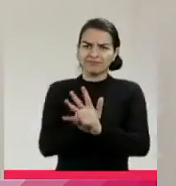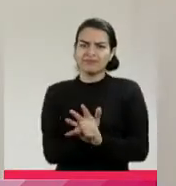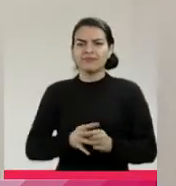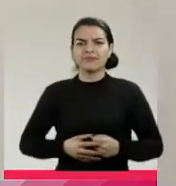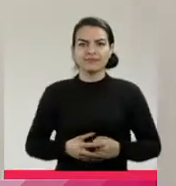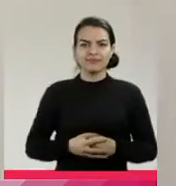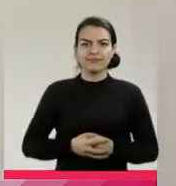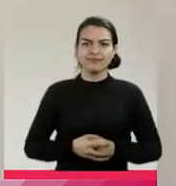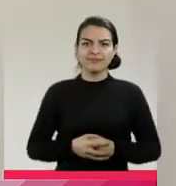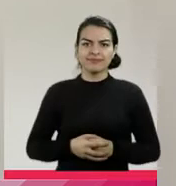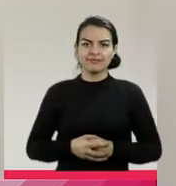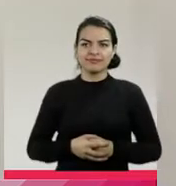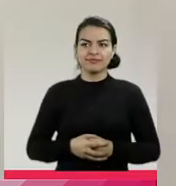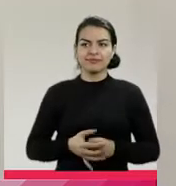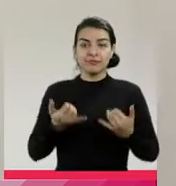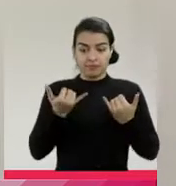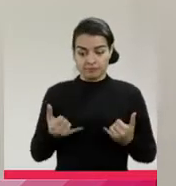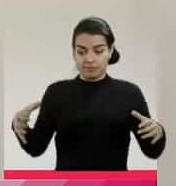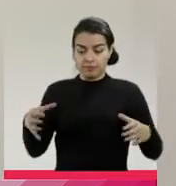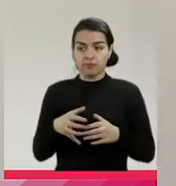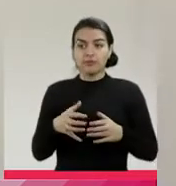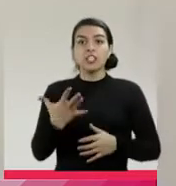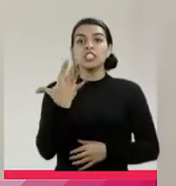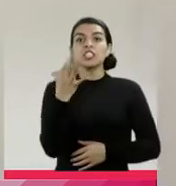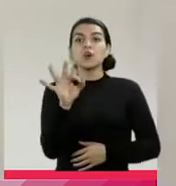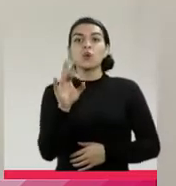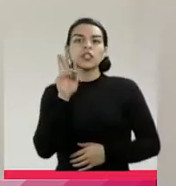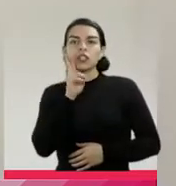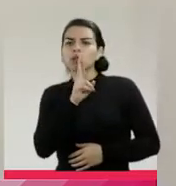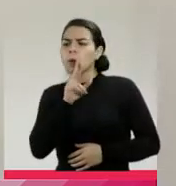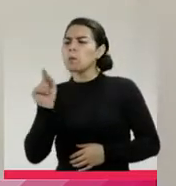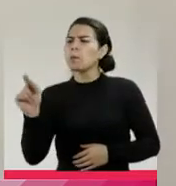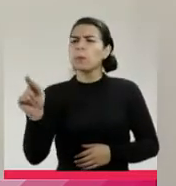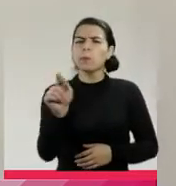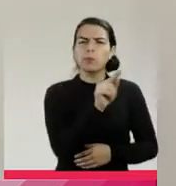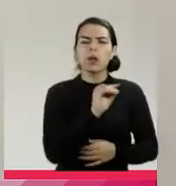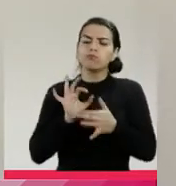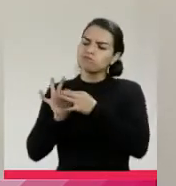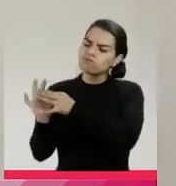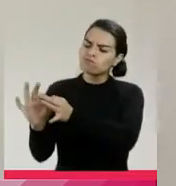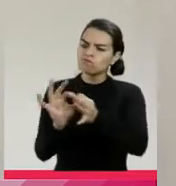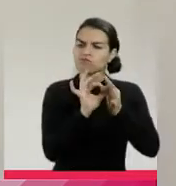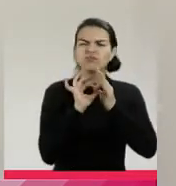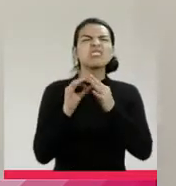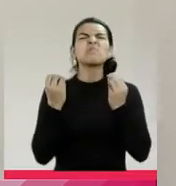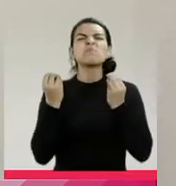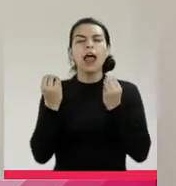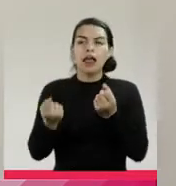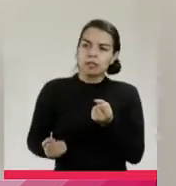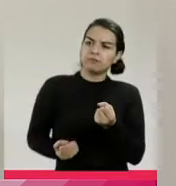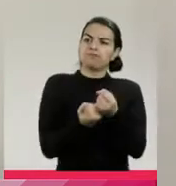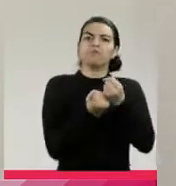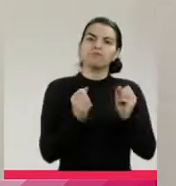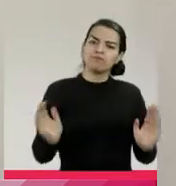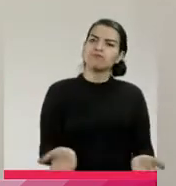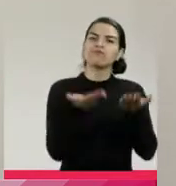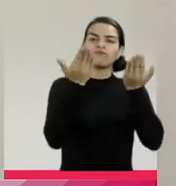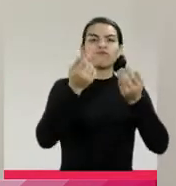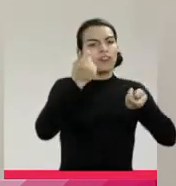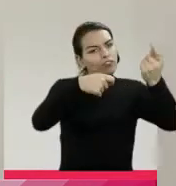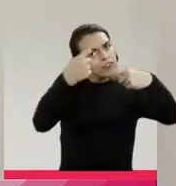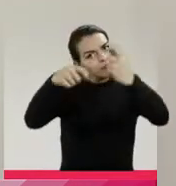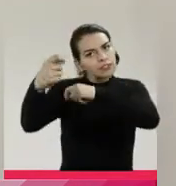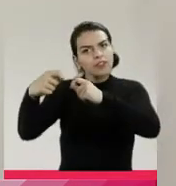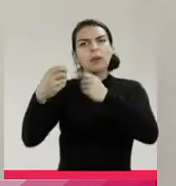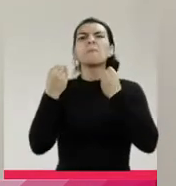Somos más de 50 restaurantes que nos hemos unido para promover e incentivar nuestras ventas y así llevar a ustedes la